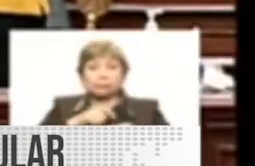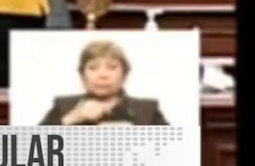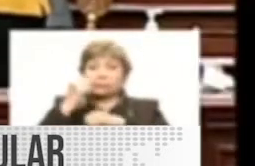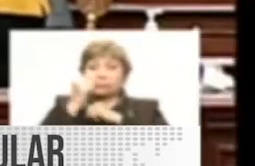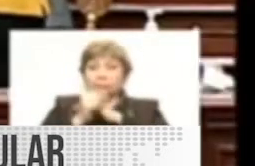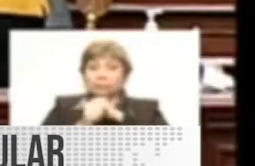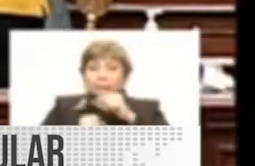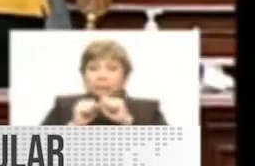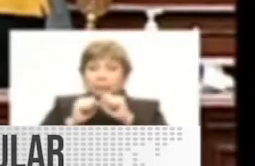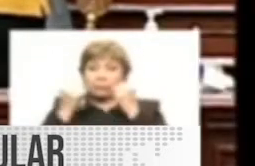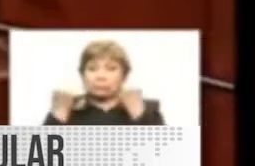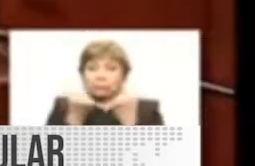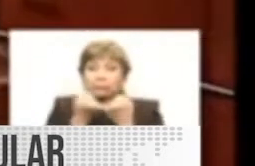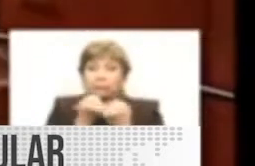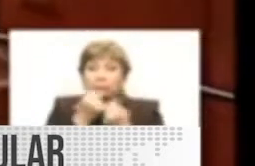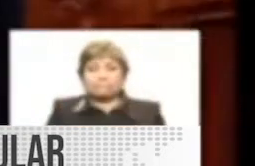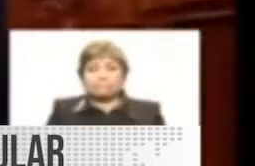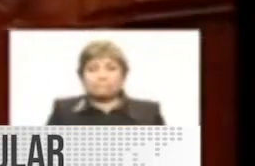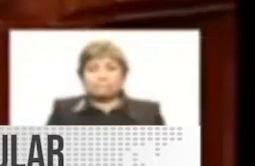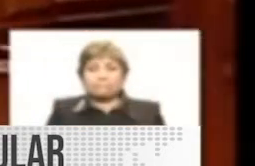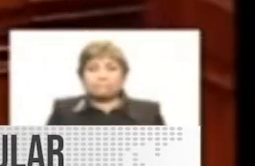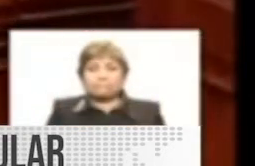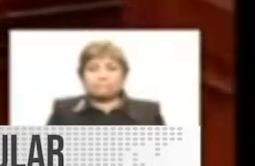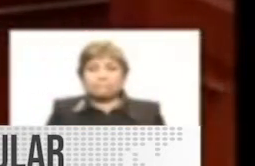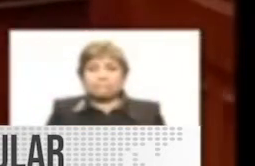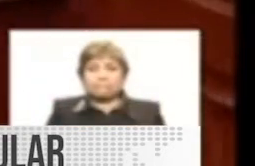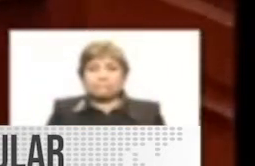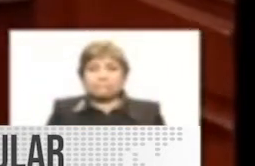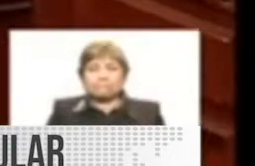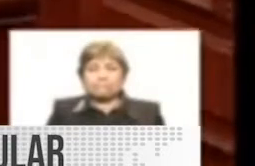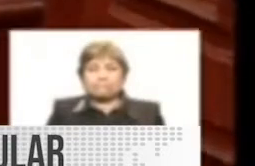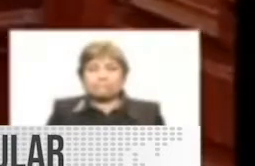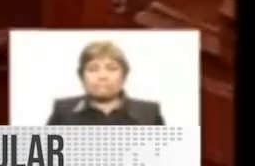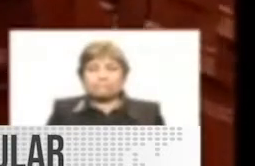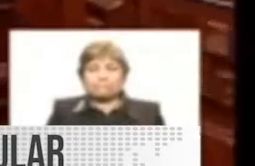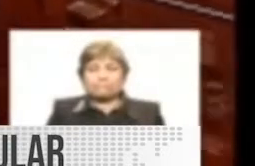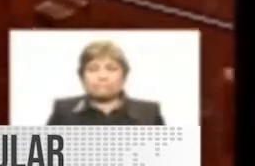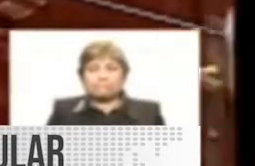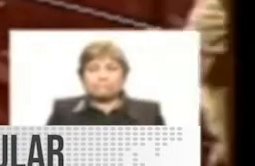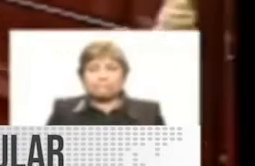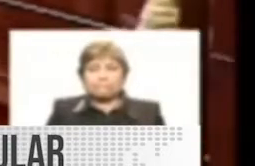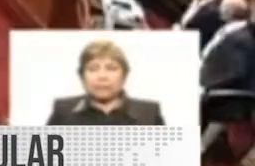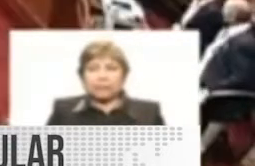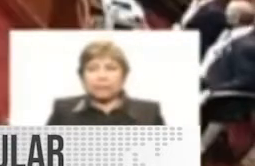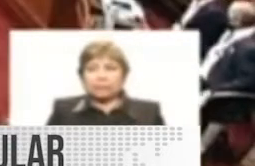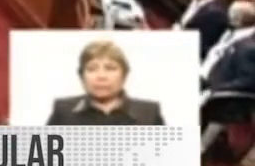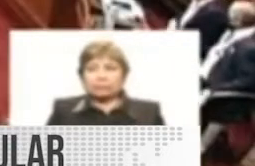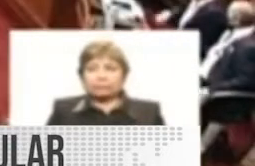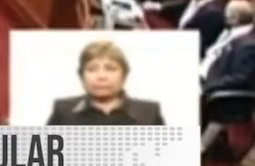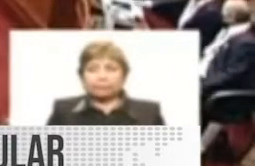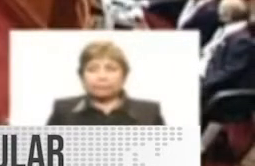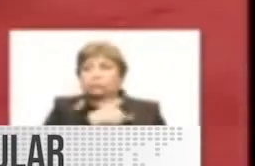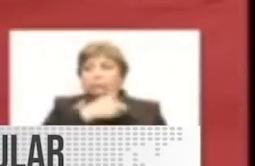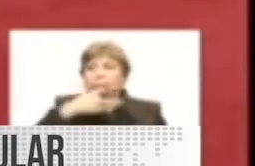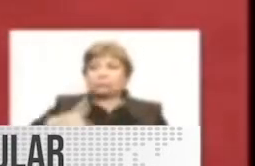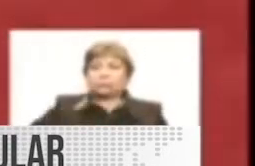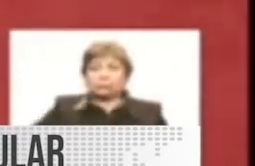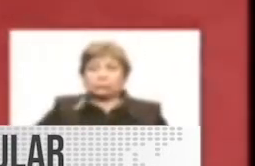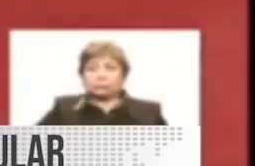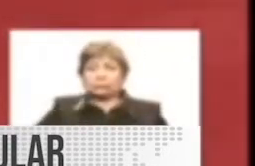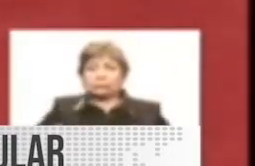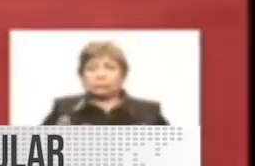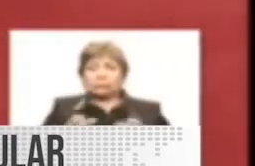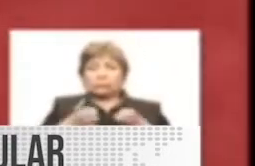Progreso, en la primera vicepresidencia, Enrique Won, de Podemos Perú, en la segunda vicepresidencia,